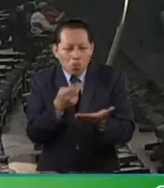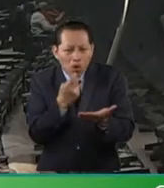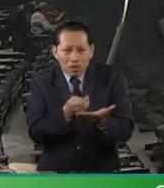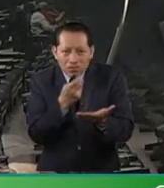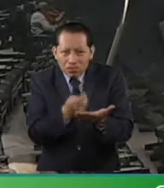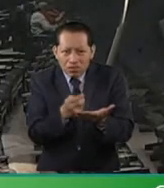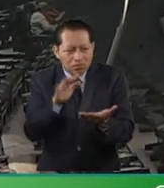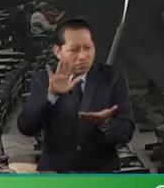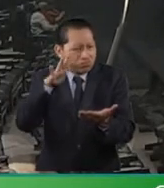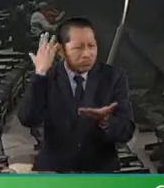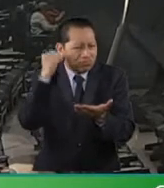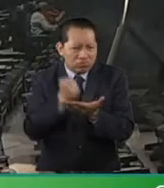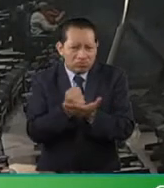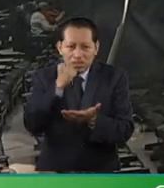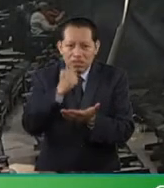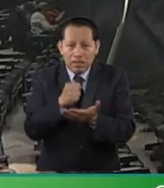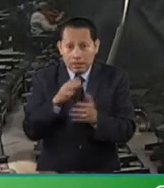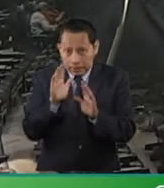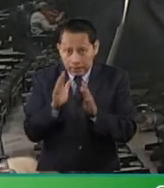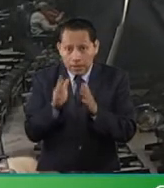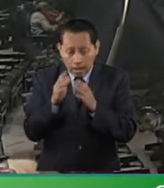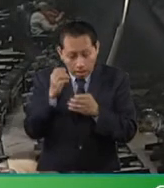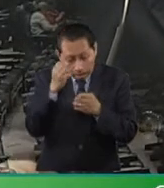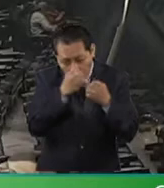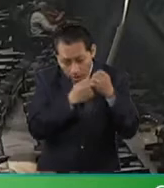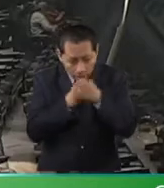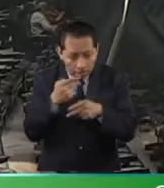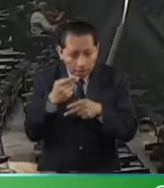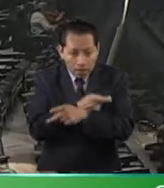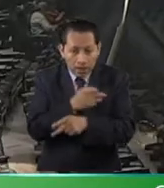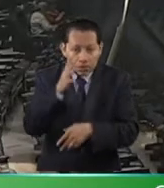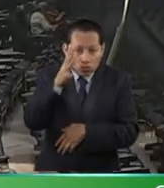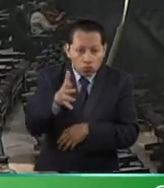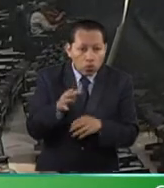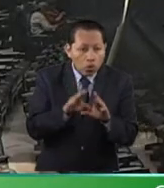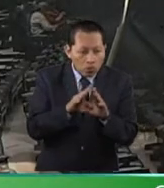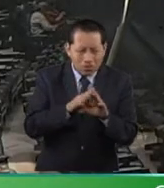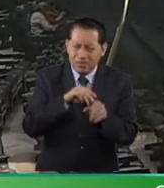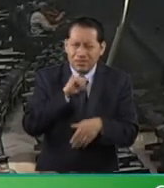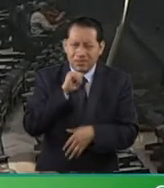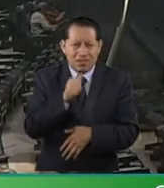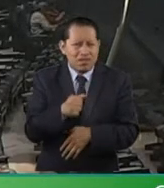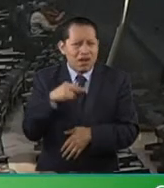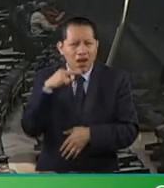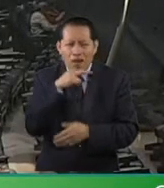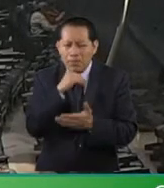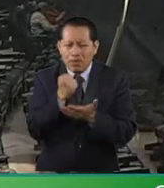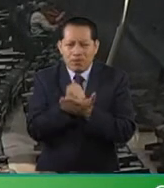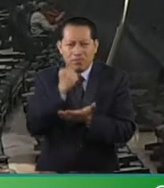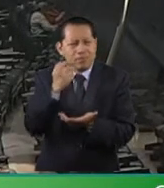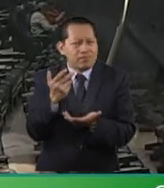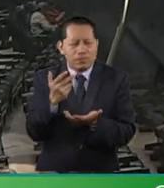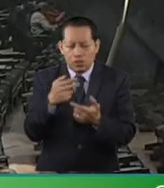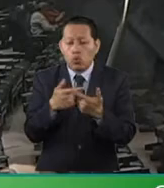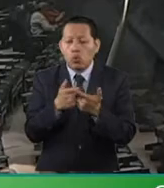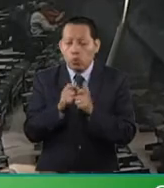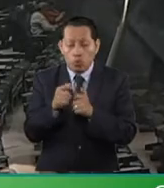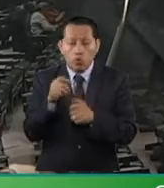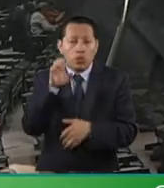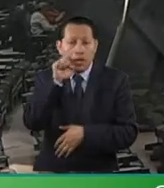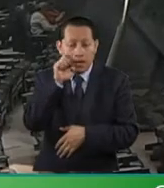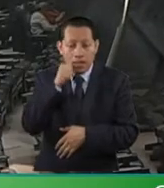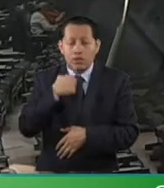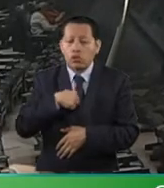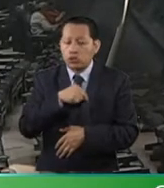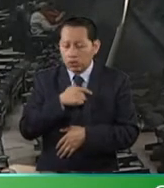que tampoco han revisado sus alcances y consecuencias. Para la bancada naranja está claro que nuestro